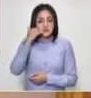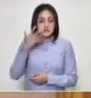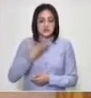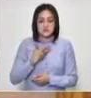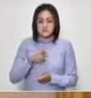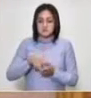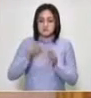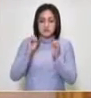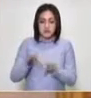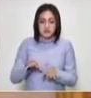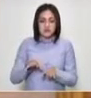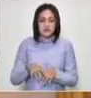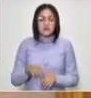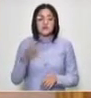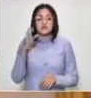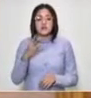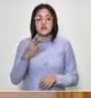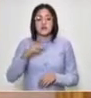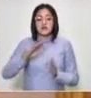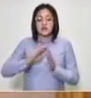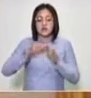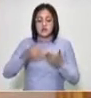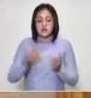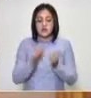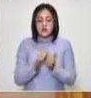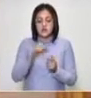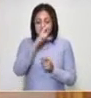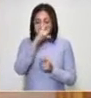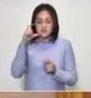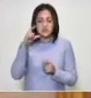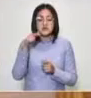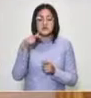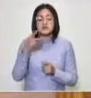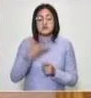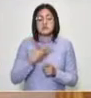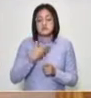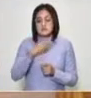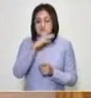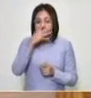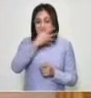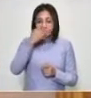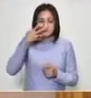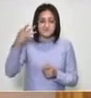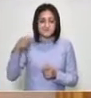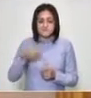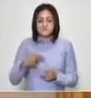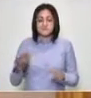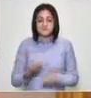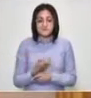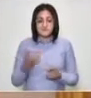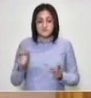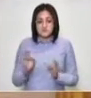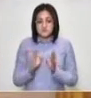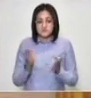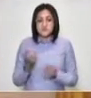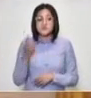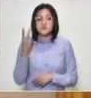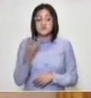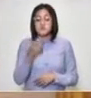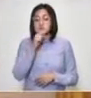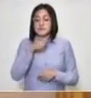celulares, 3 carteras con identificación de 3 de las víctimas de estos hechos, aseguramos también